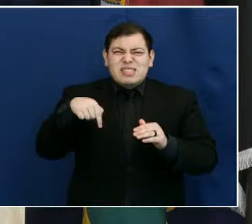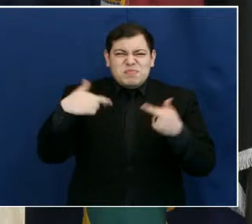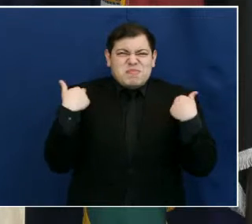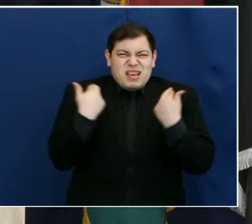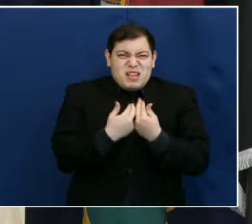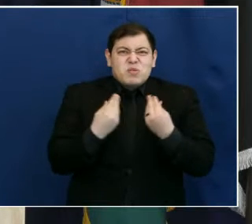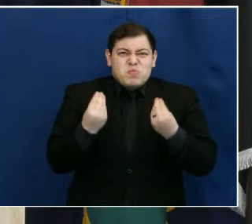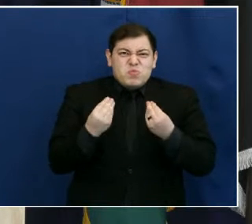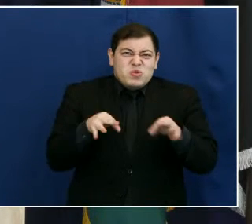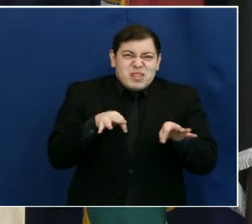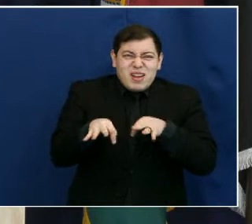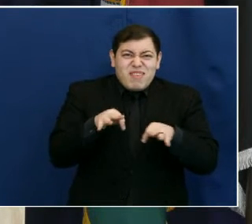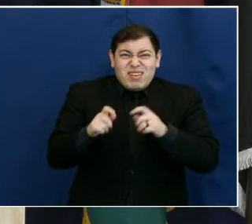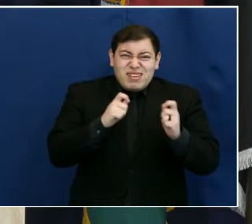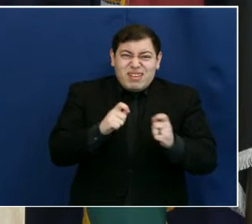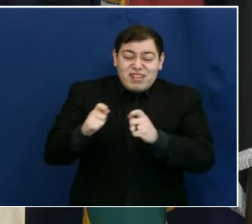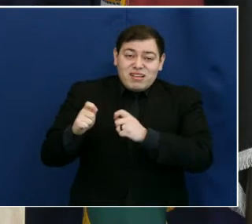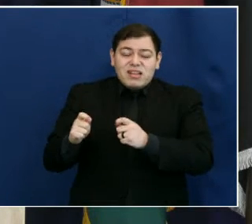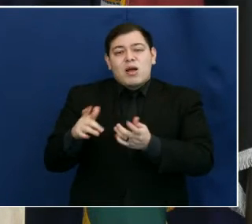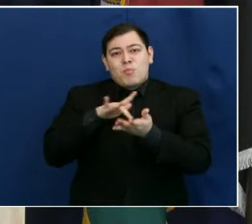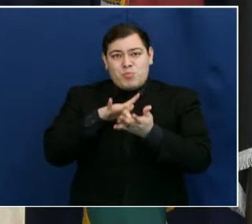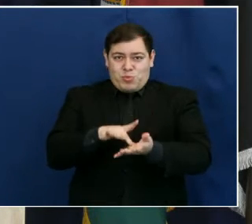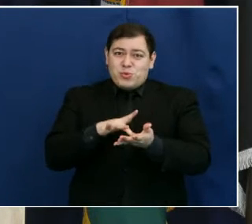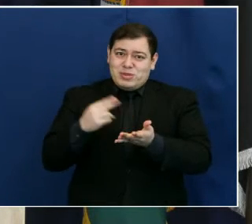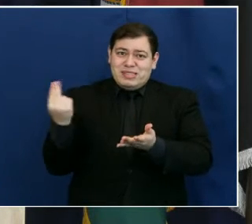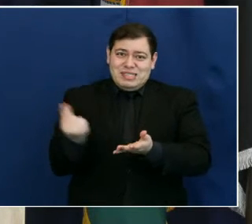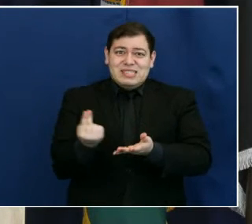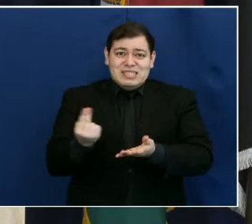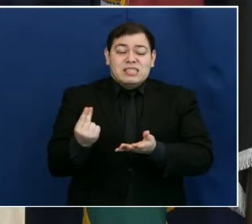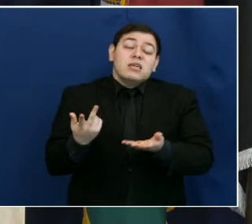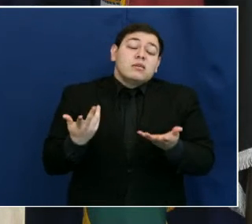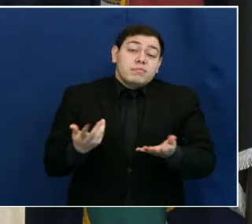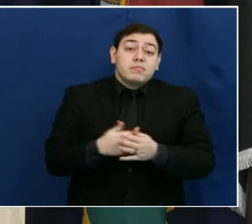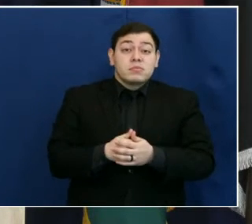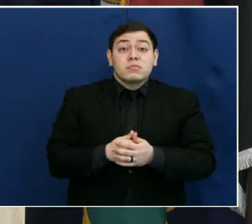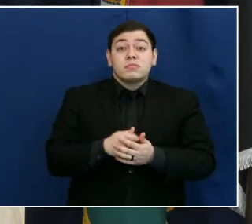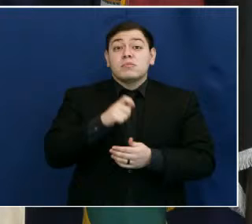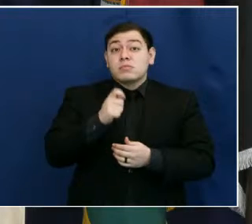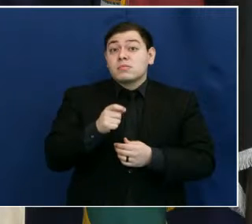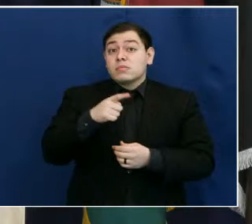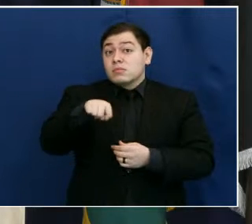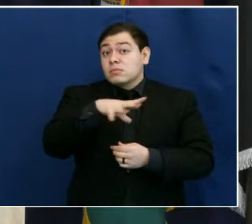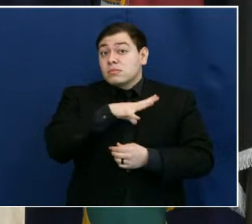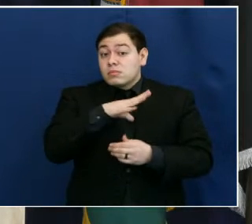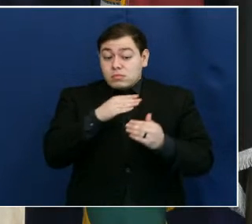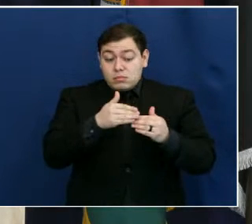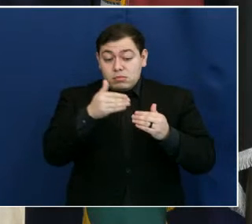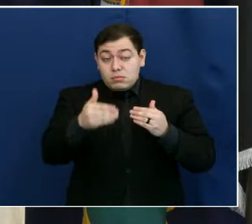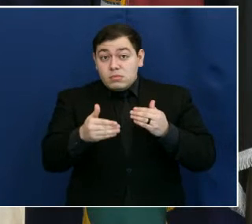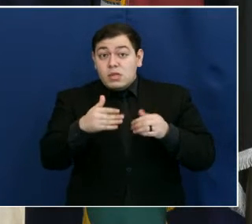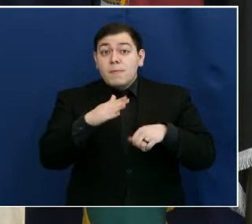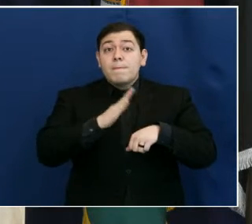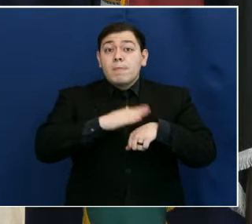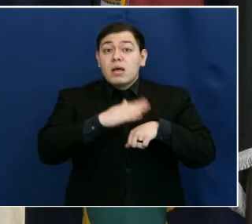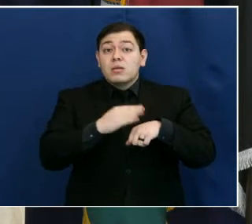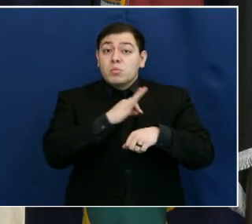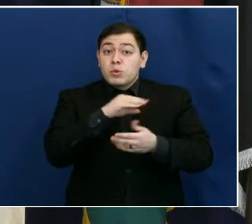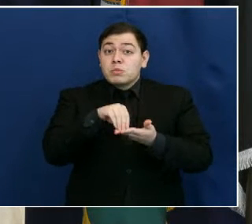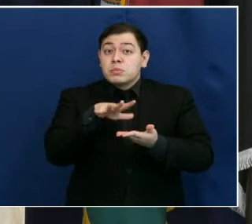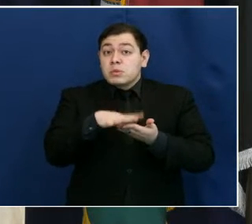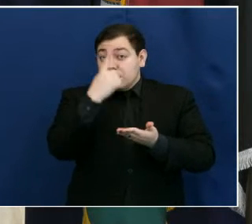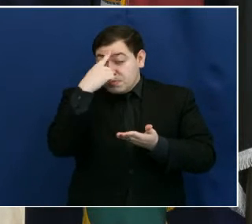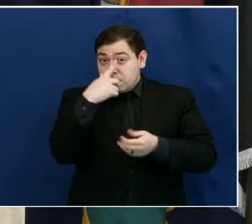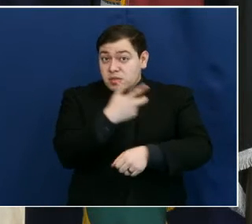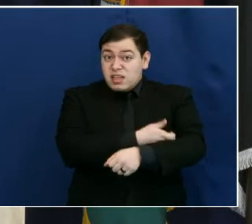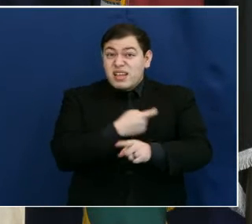días. El otro grupo de personas que van a recibir su vacuna son los trabajadores de servicio de emergencia que no